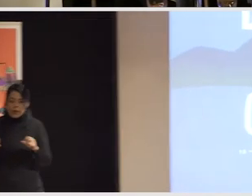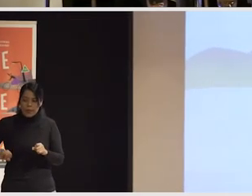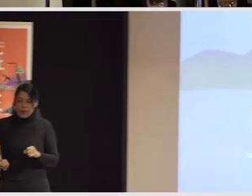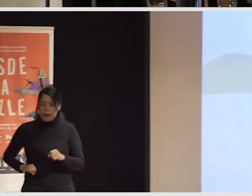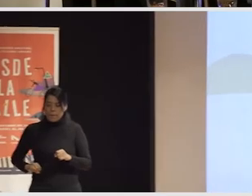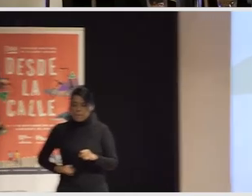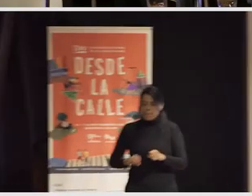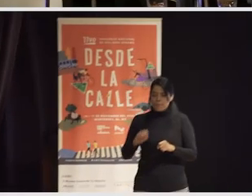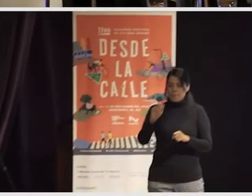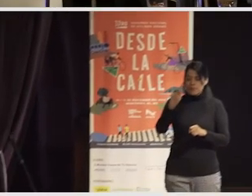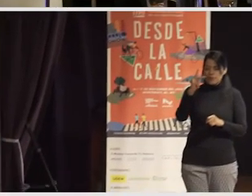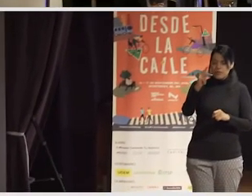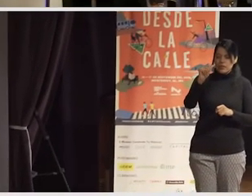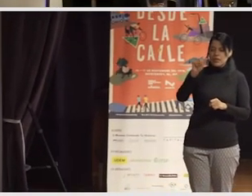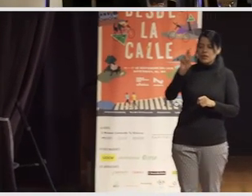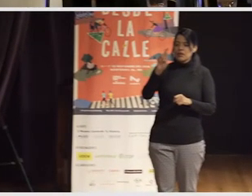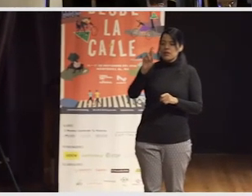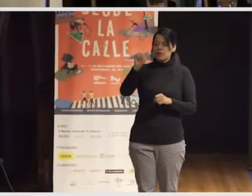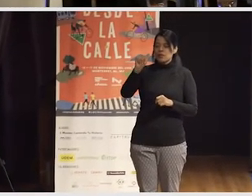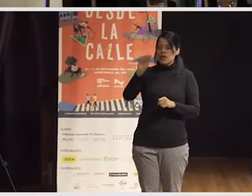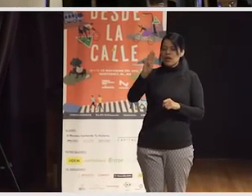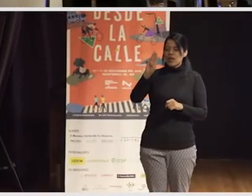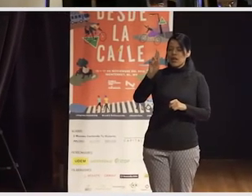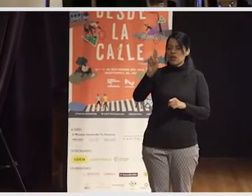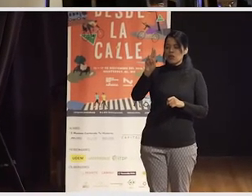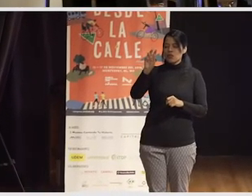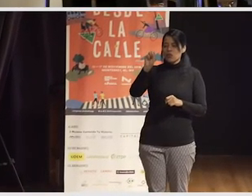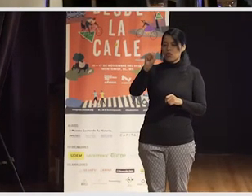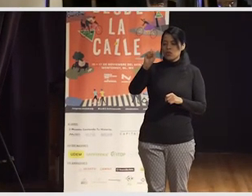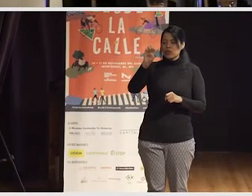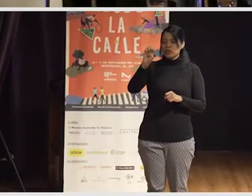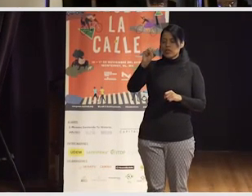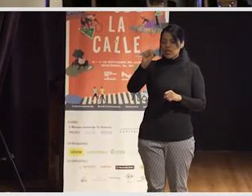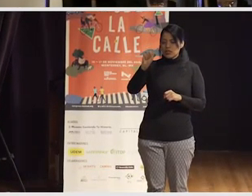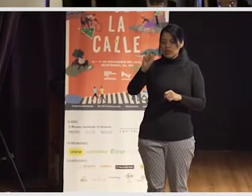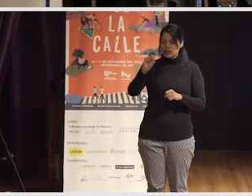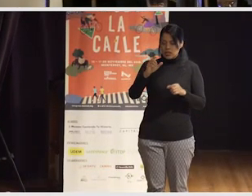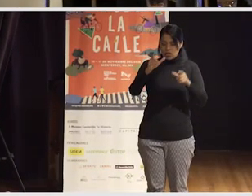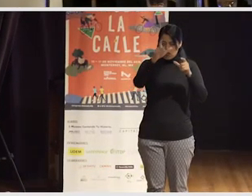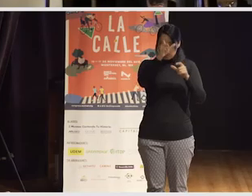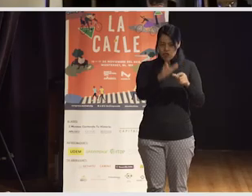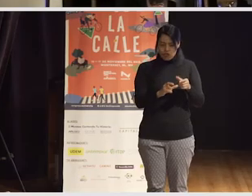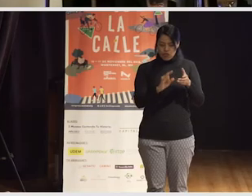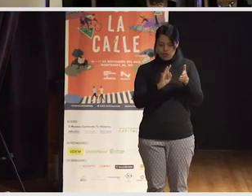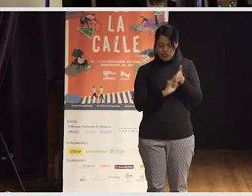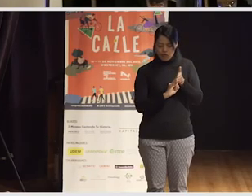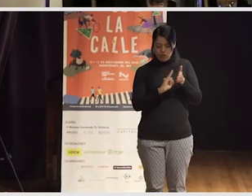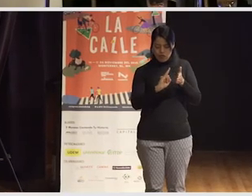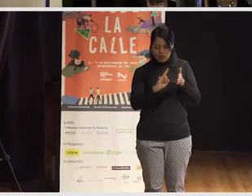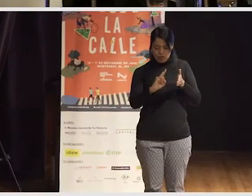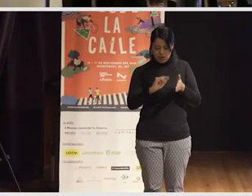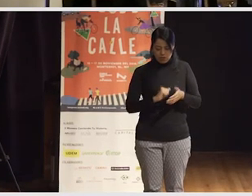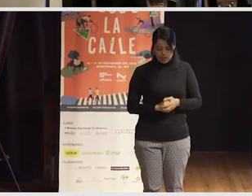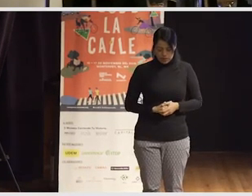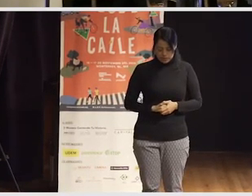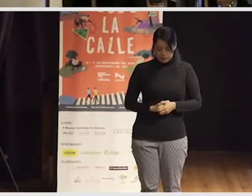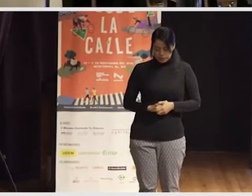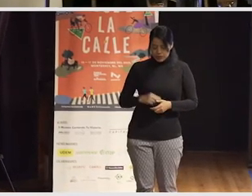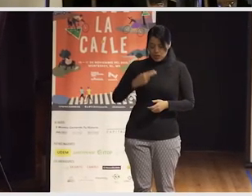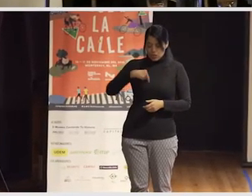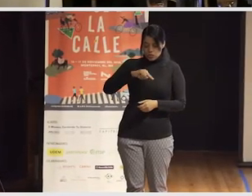parabuses y estos elementos que también si tienes banquetas muy estrechas pues se vuelven un problema para la cam inhabilidad y somos la única secretaria del